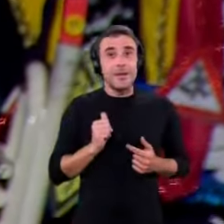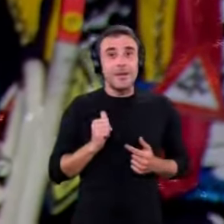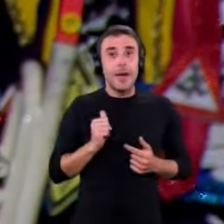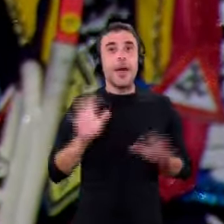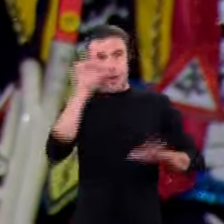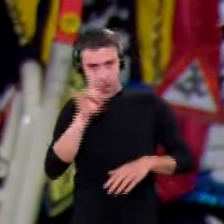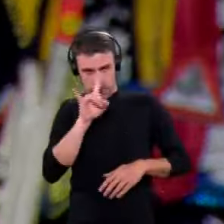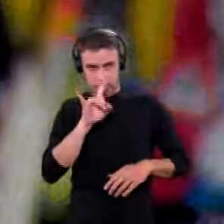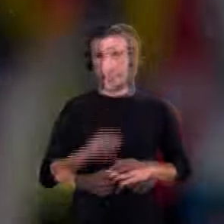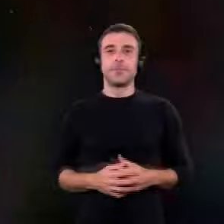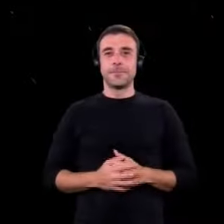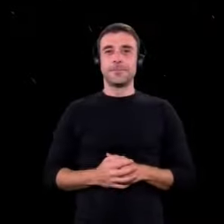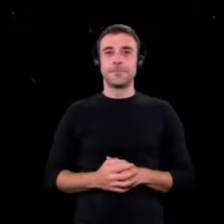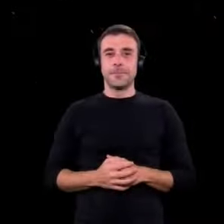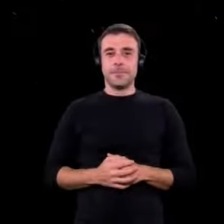canaria.